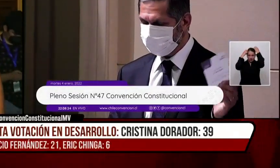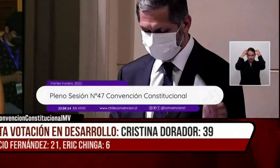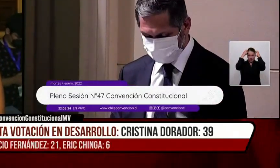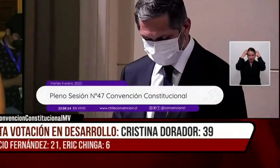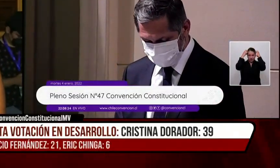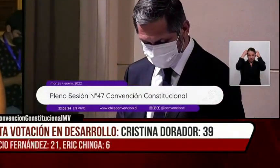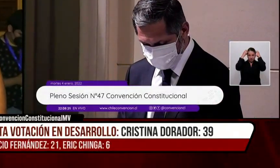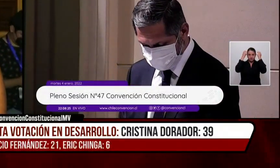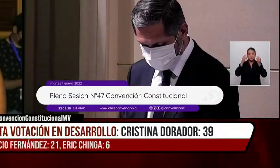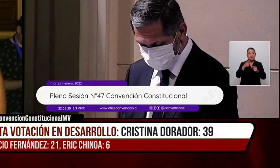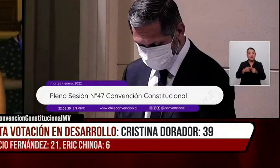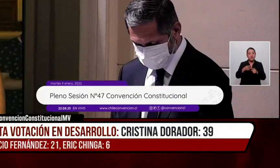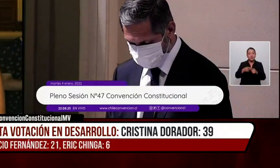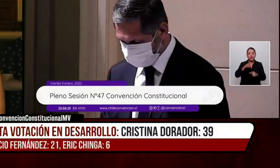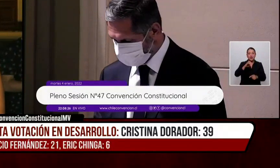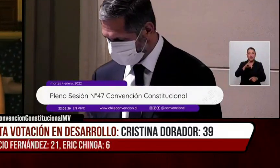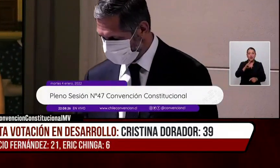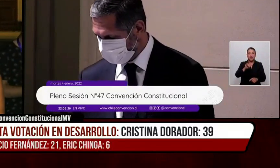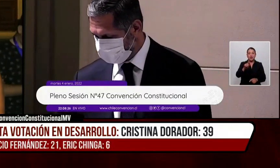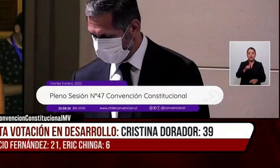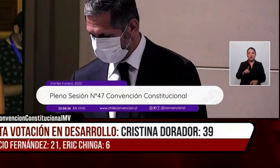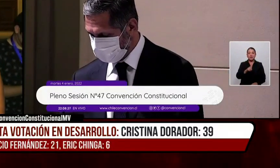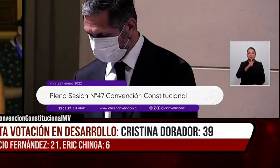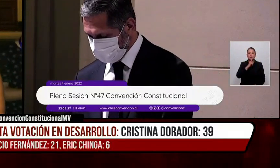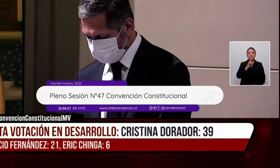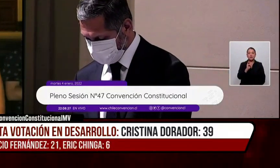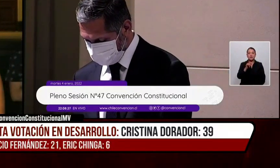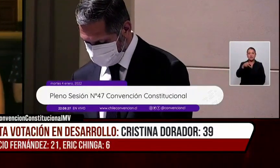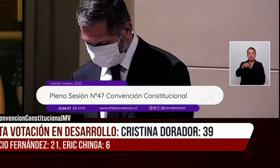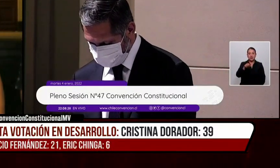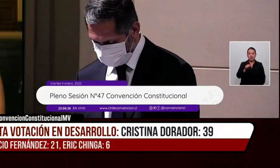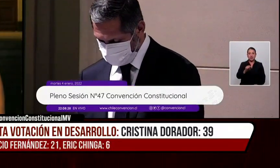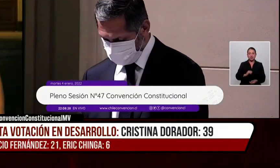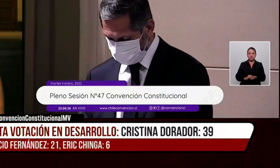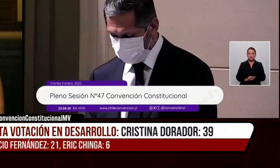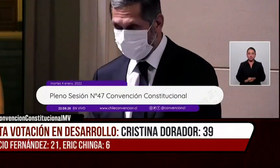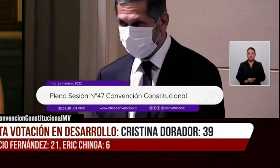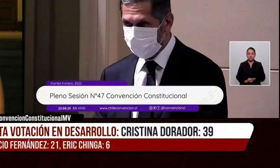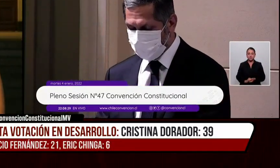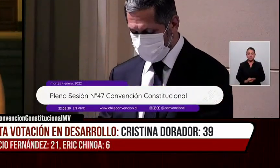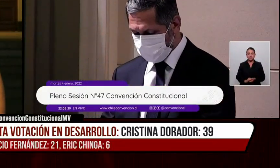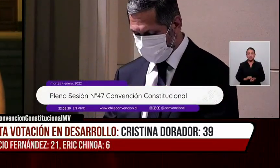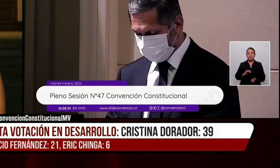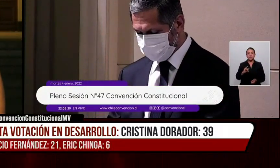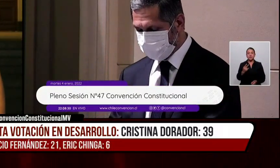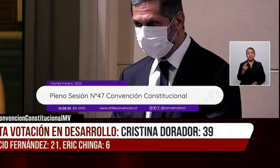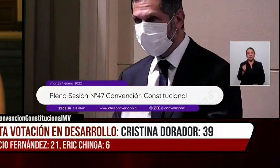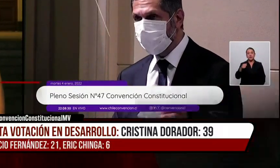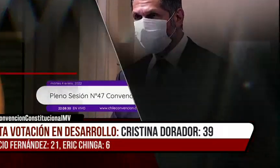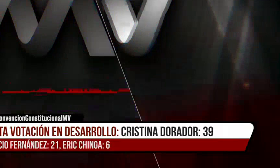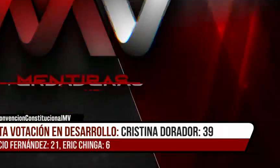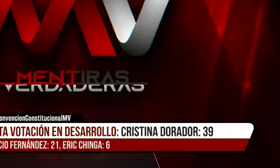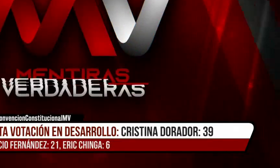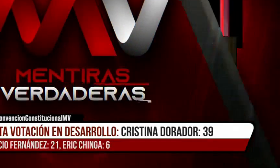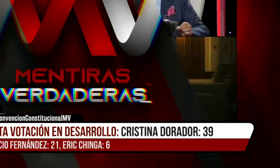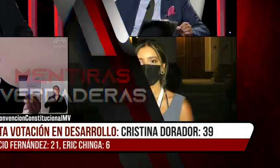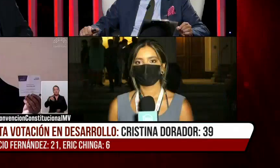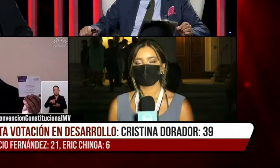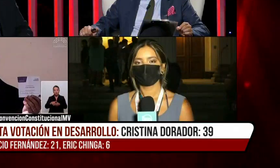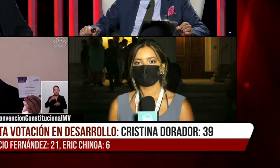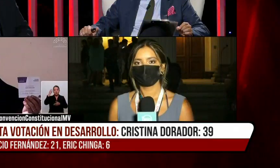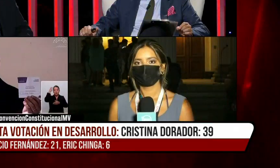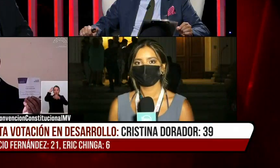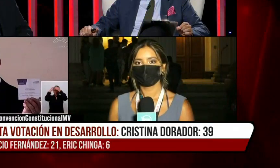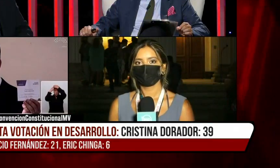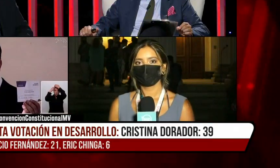Reyes finalmente no rindiera frutos. Permíteme y los segundo, votos Ignacia. Empezaron a dividir entre las... ¿Sí? Sí, permíteme un segundo, porque lo de